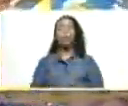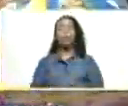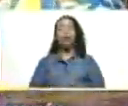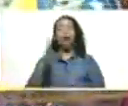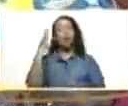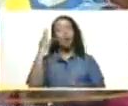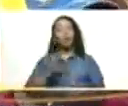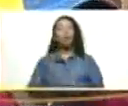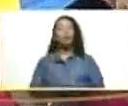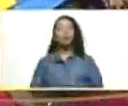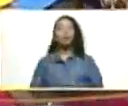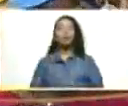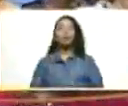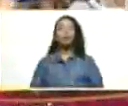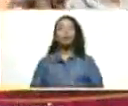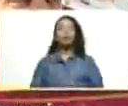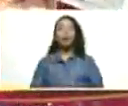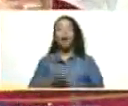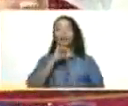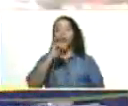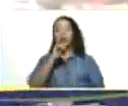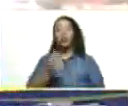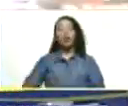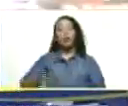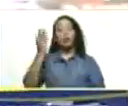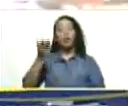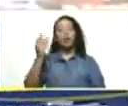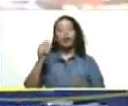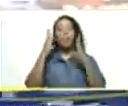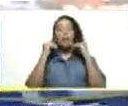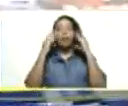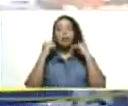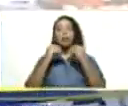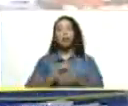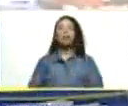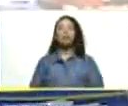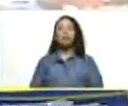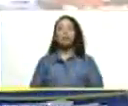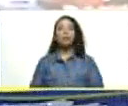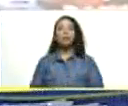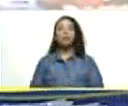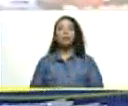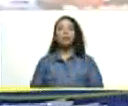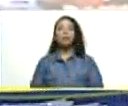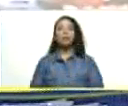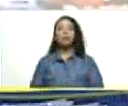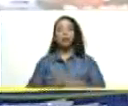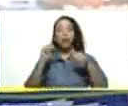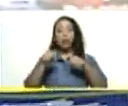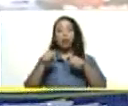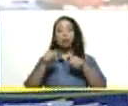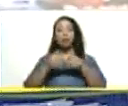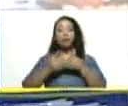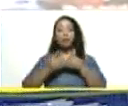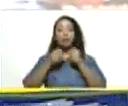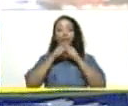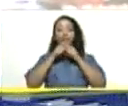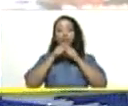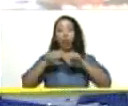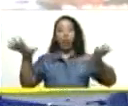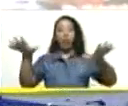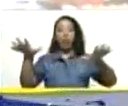mujeres. Datos importantes de una experiencia que pica y se extiende.